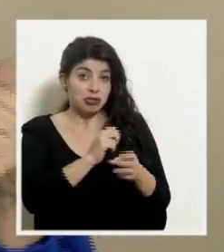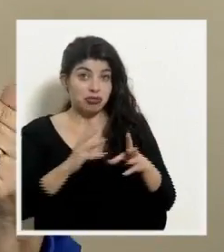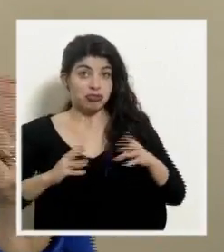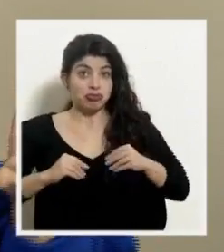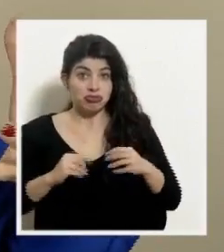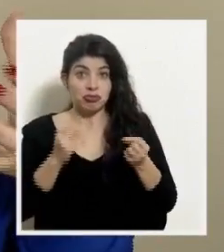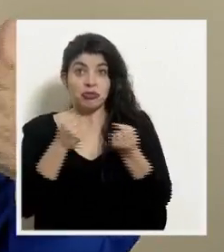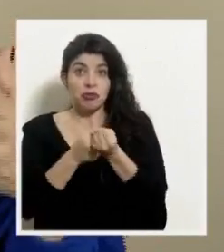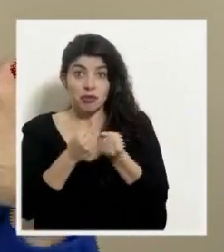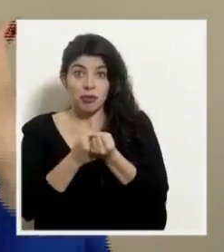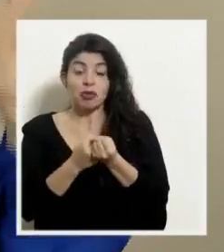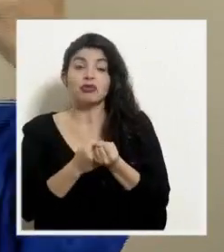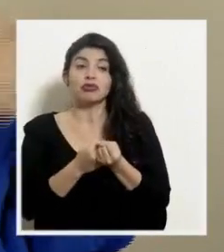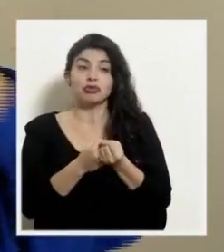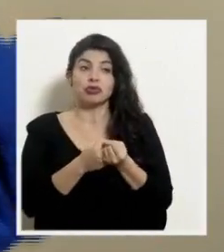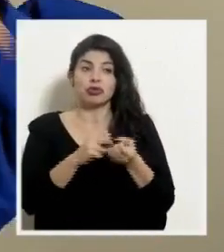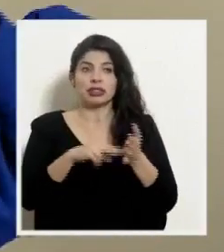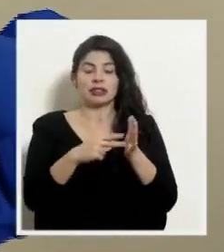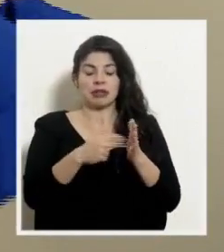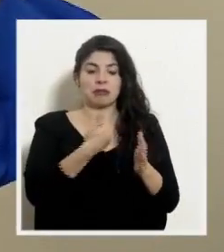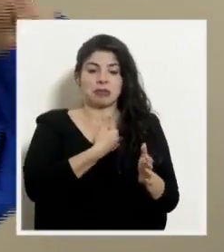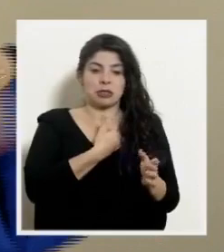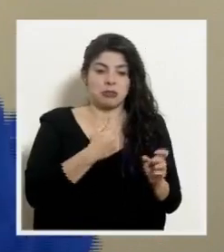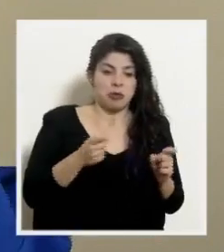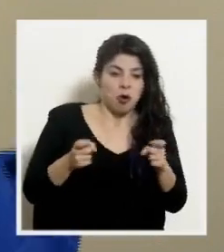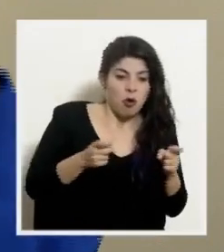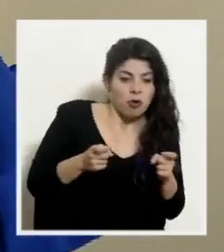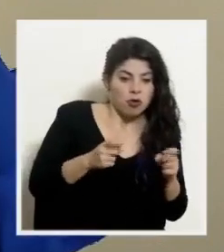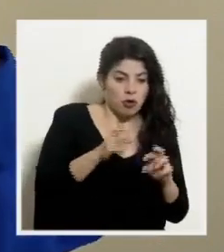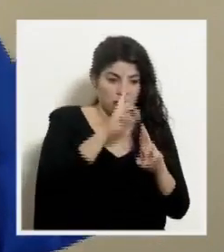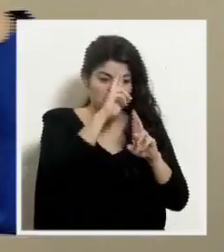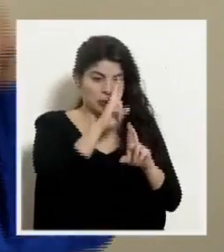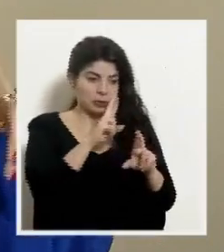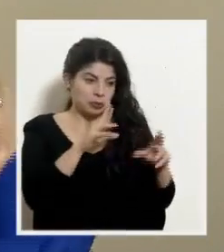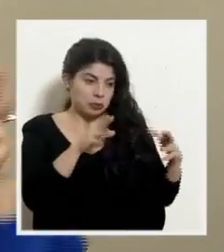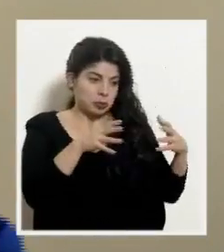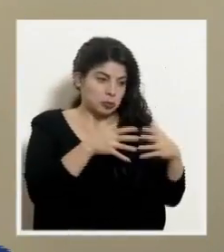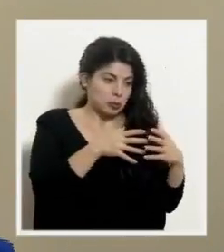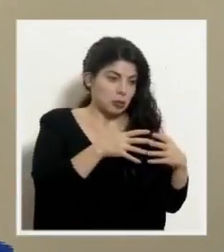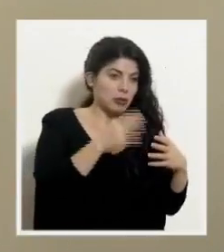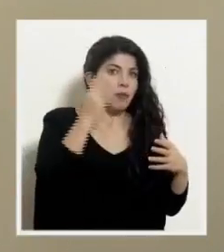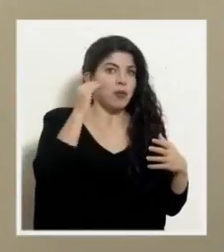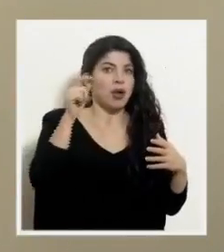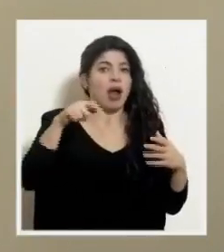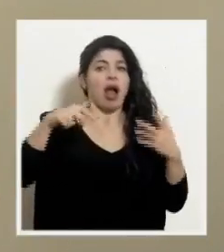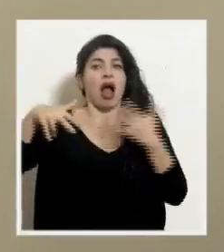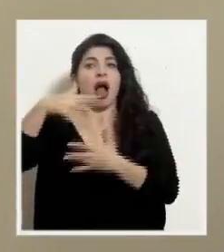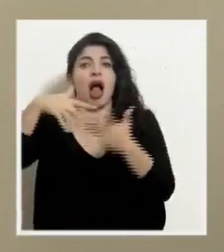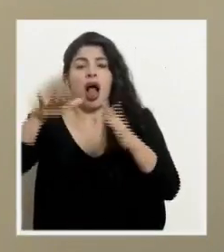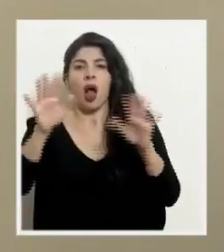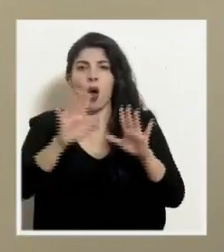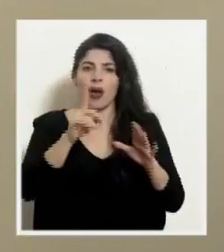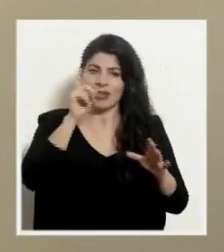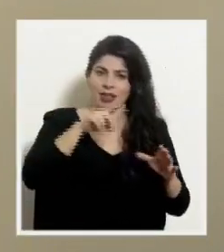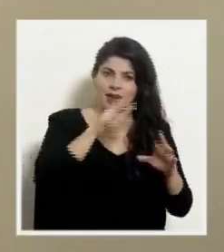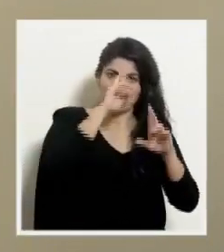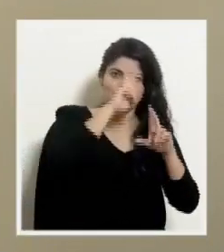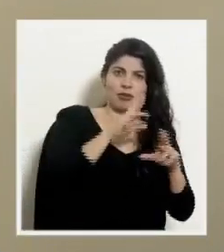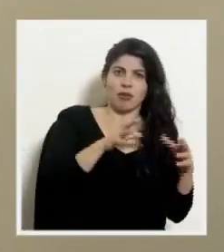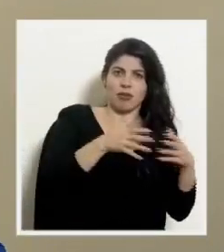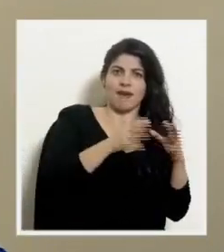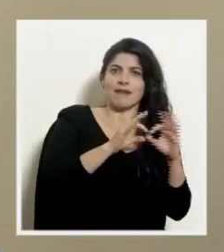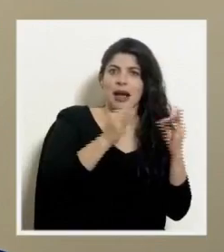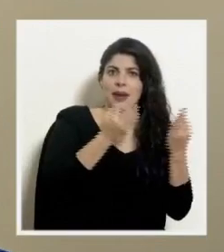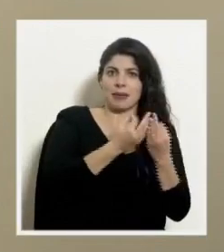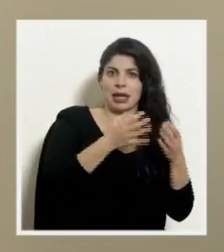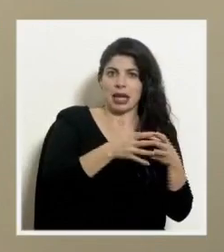a recatarnos en las burbujas que mezclamos. Todos deberíamos de permanecer en nuestras burbujas familiares,